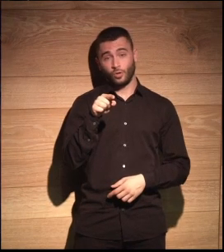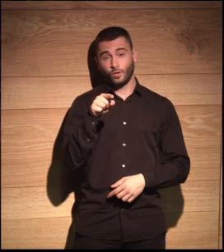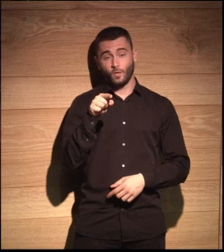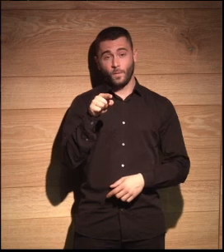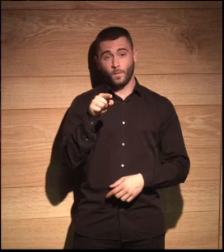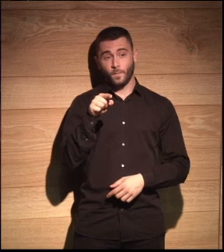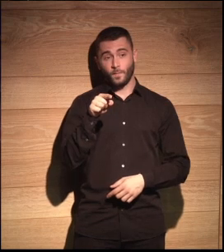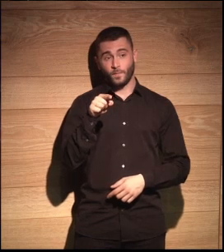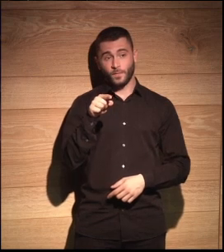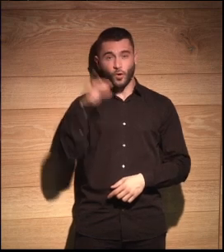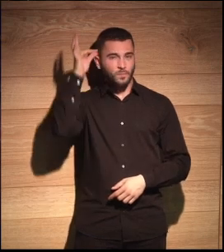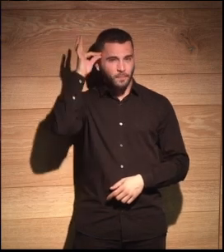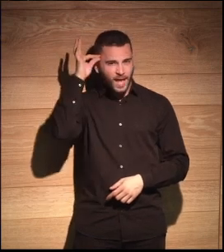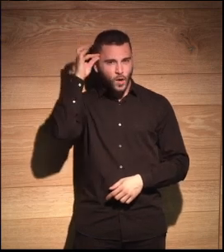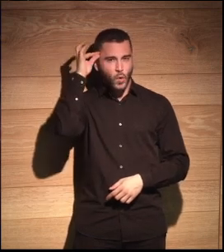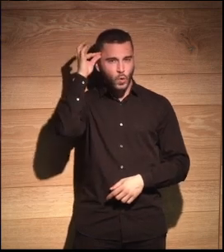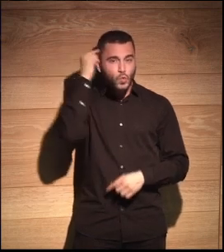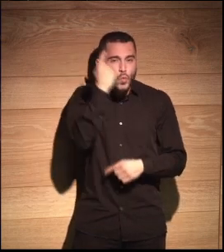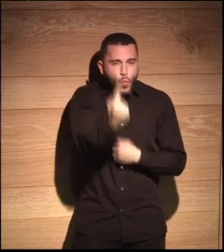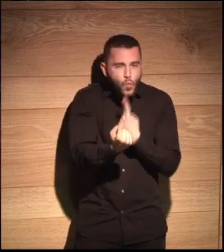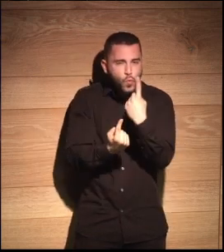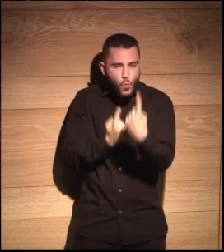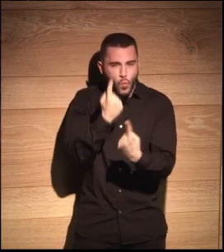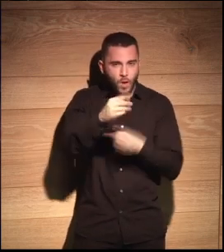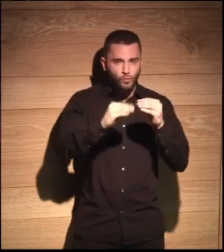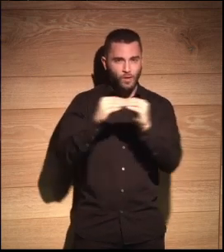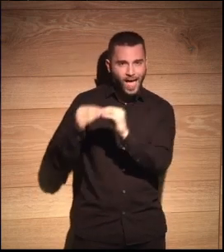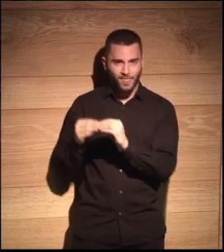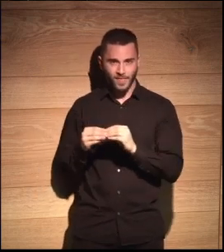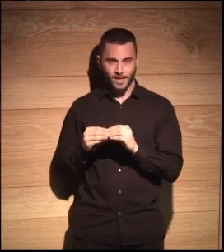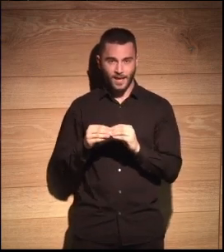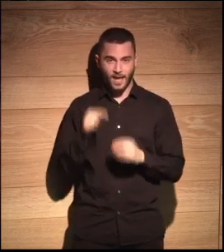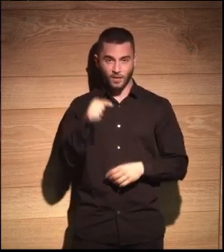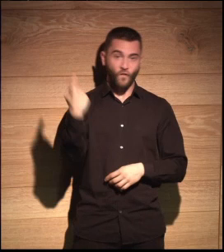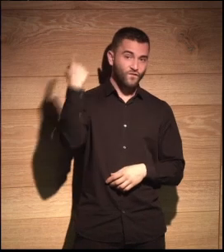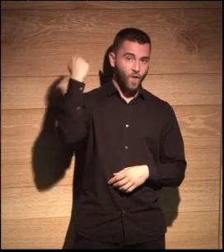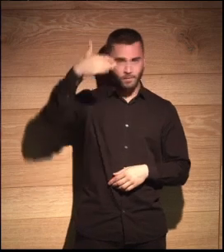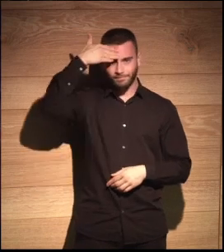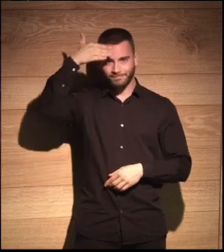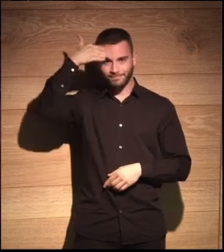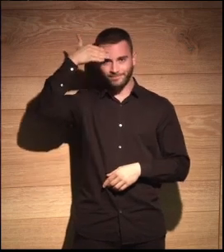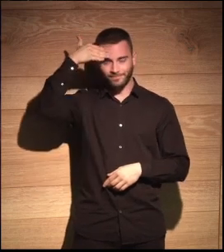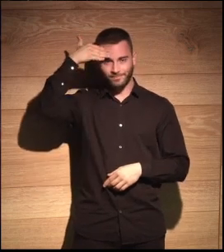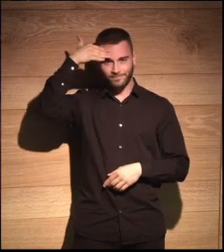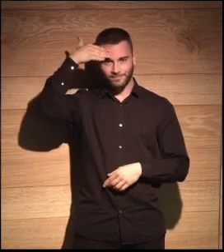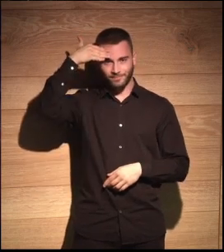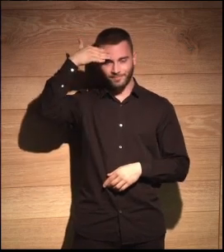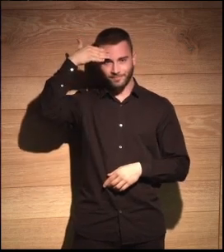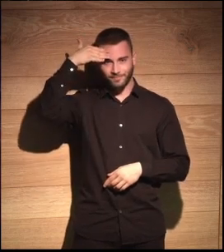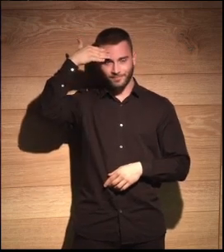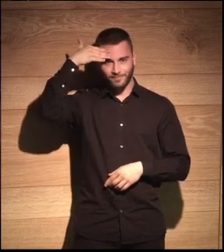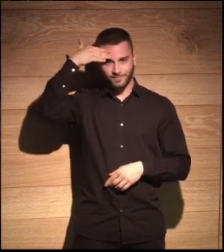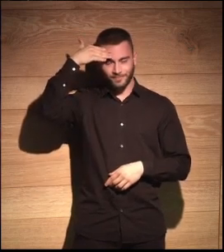se hacían los pelillos ahí uno a uno. Esto es uno de los fondos principales, que es donde